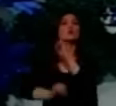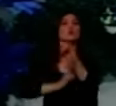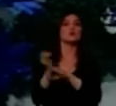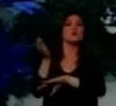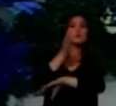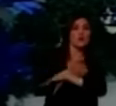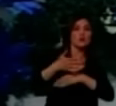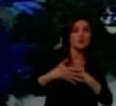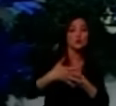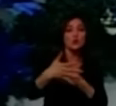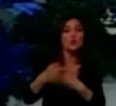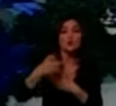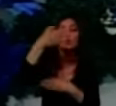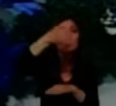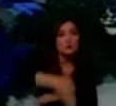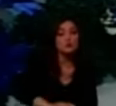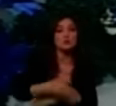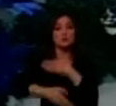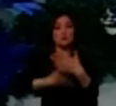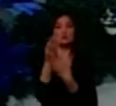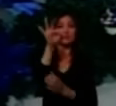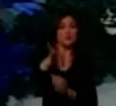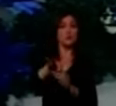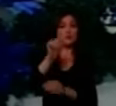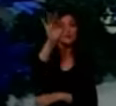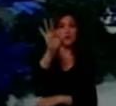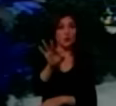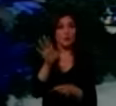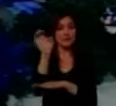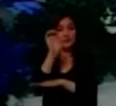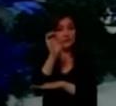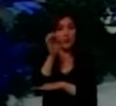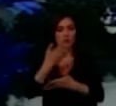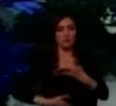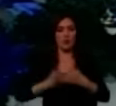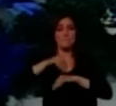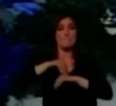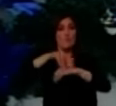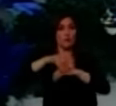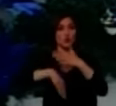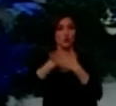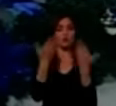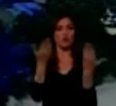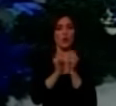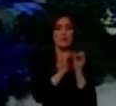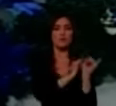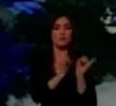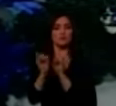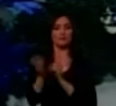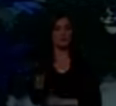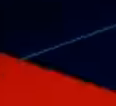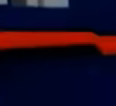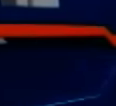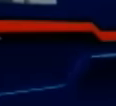electoral del próximo 19 de febrero. De momento se trabaja en la firma de un memorando de entendimiento con cada una de las misiones. Fausto Yepes